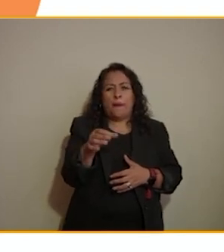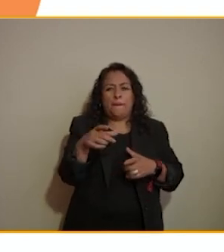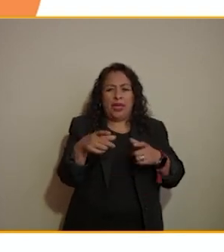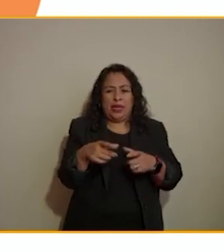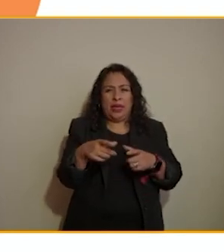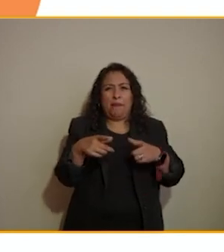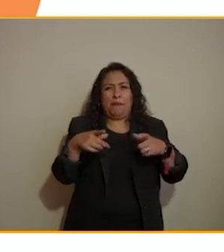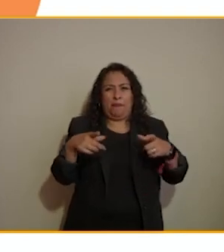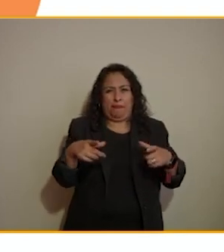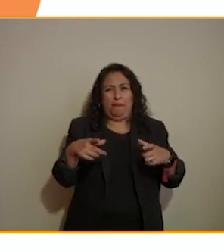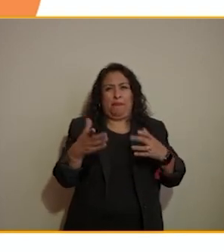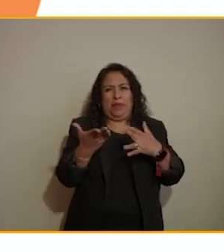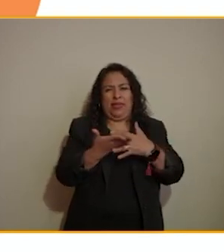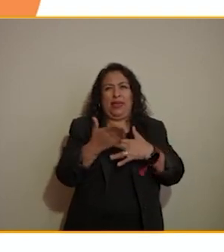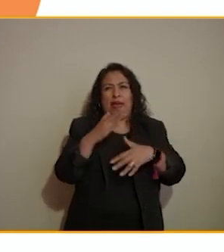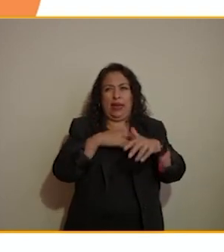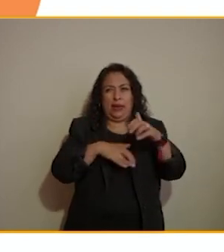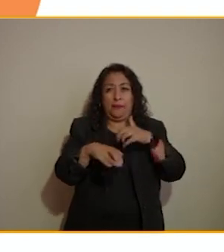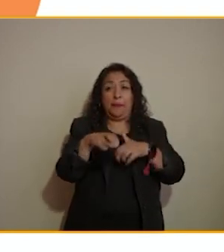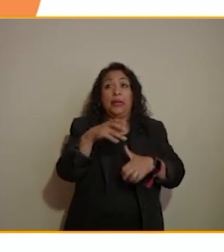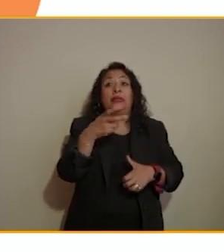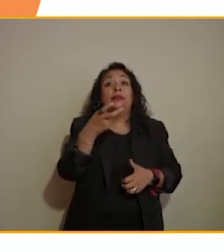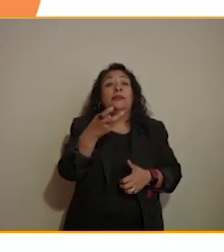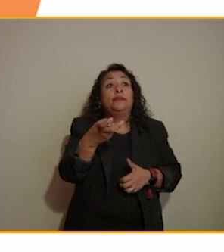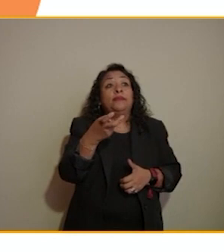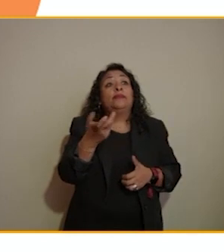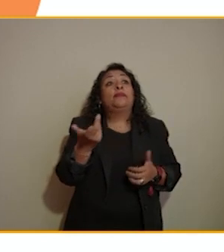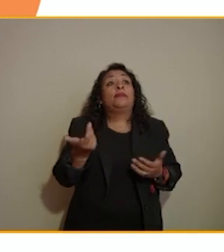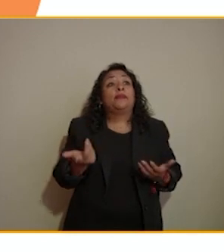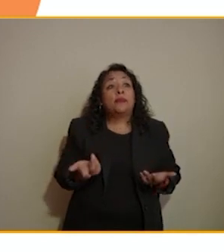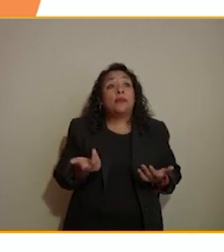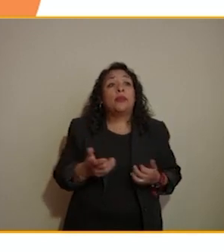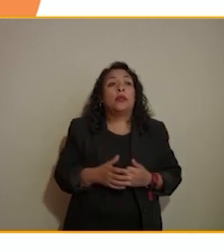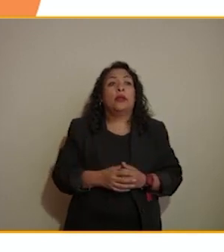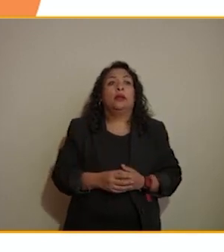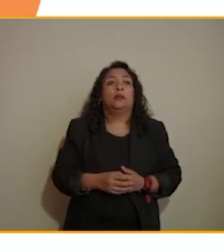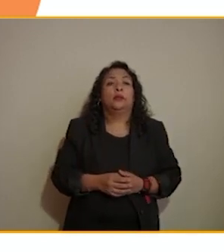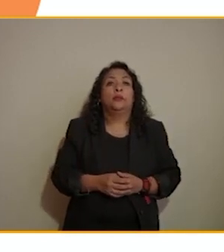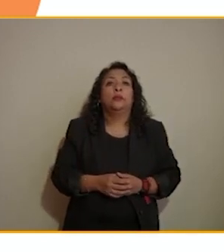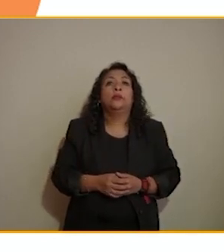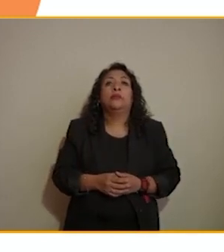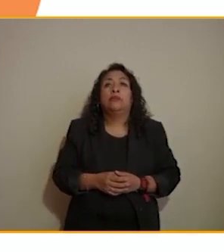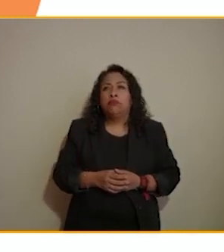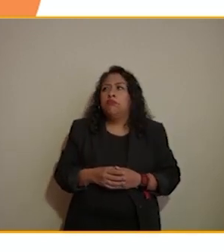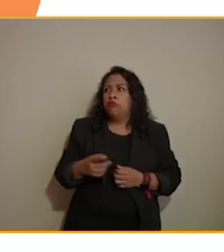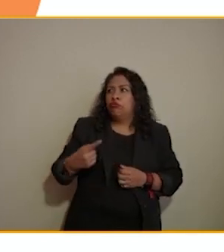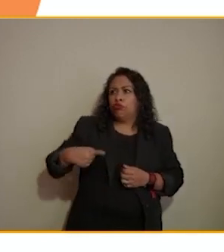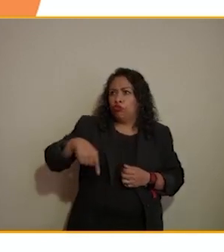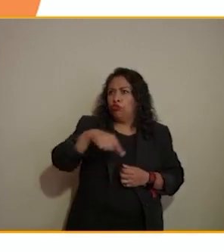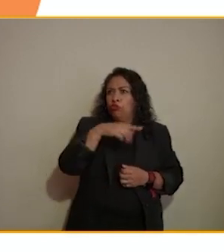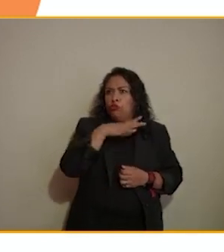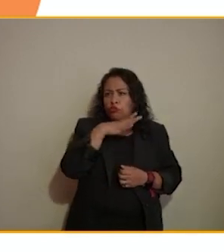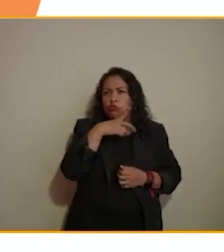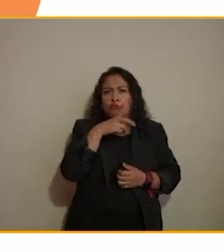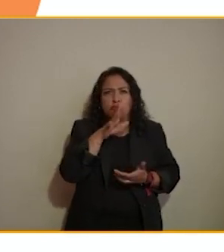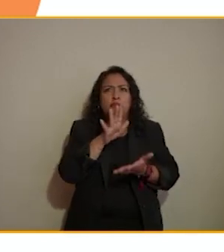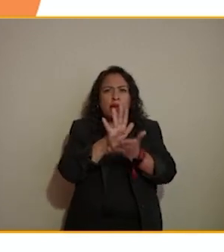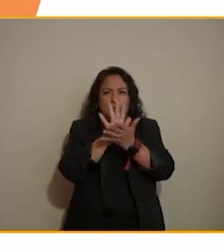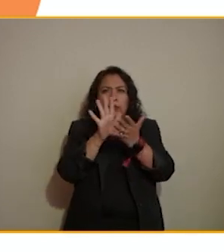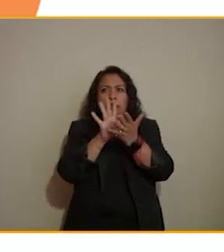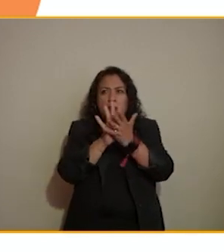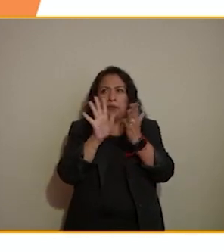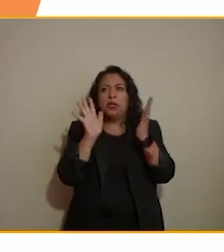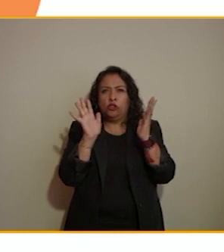y medianas empresas. Y esto lo que quiere decir es que aunque nosotros tengamos esta participación